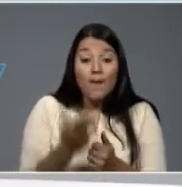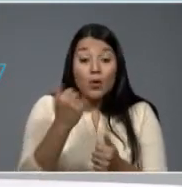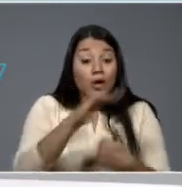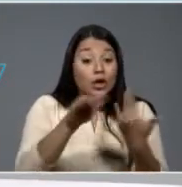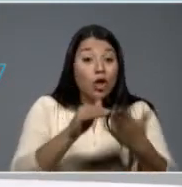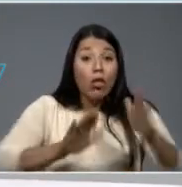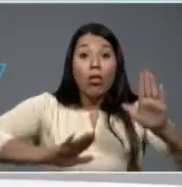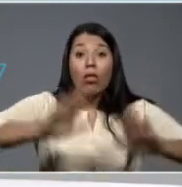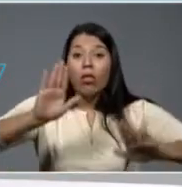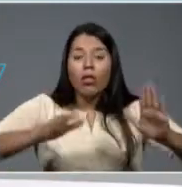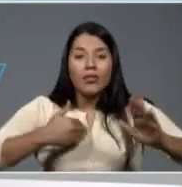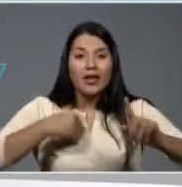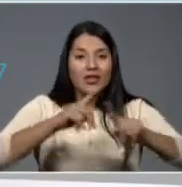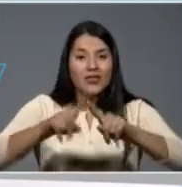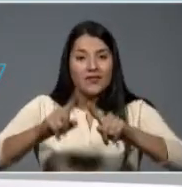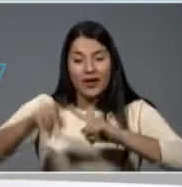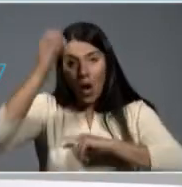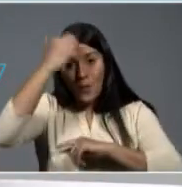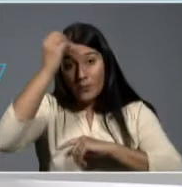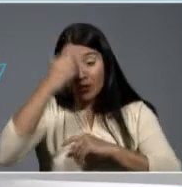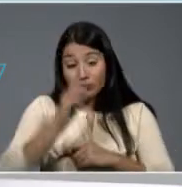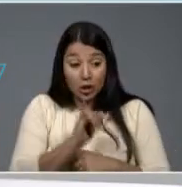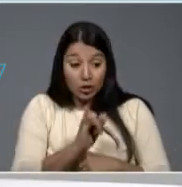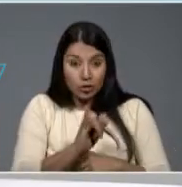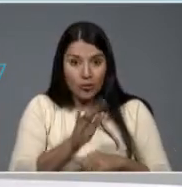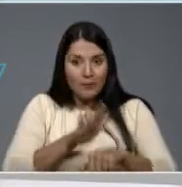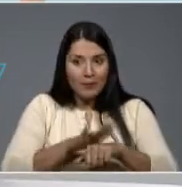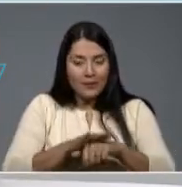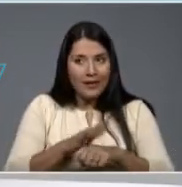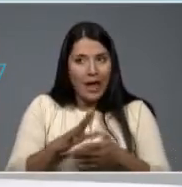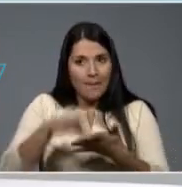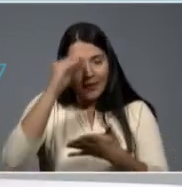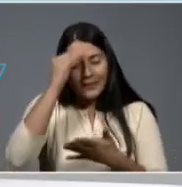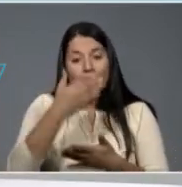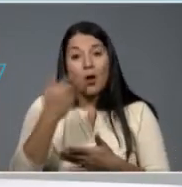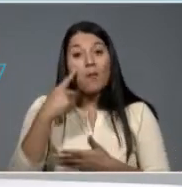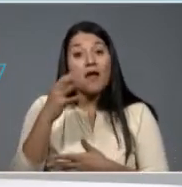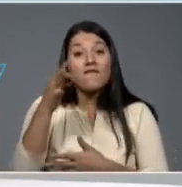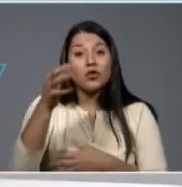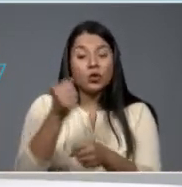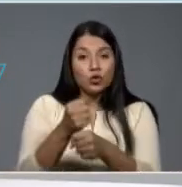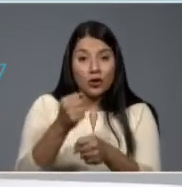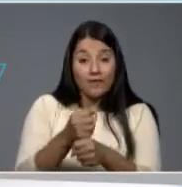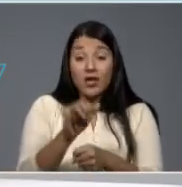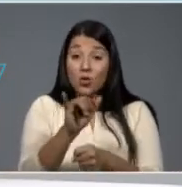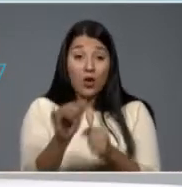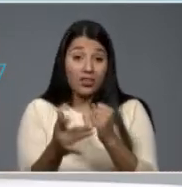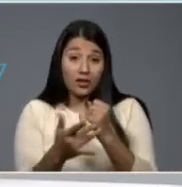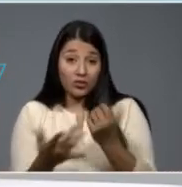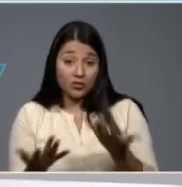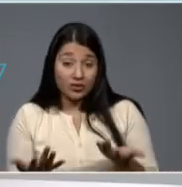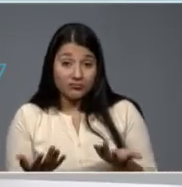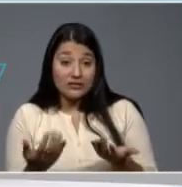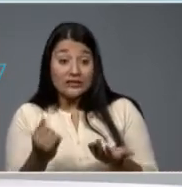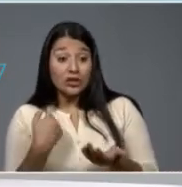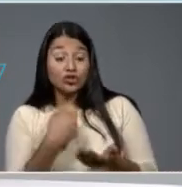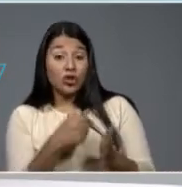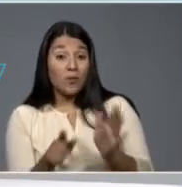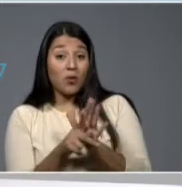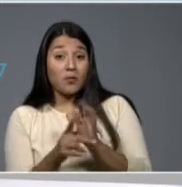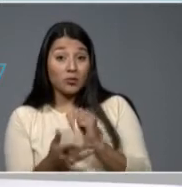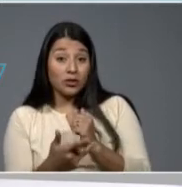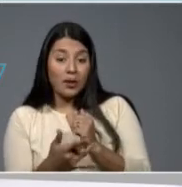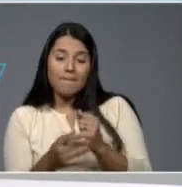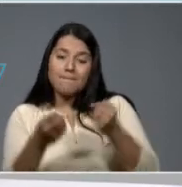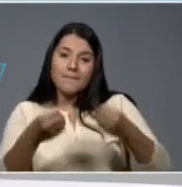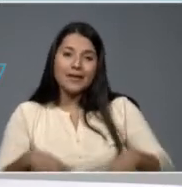y eso también te educa para un posterior puesto de trabajo o una gestión familiar, y lo mismo ocurre con la tecnología. Si la prohibimos, pues ahí nos estamos perdiendo una oportunidad de